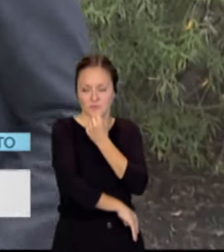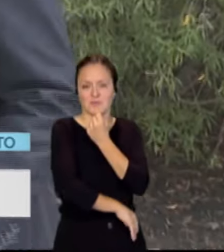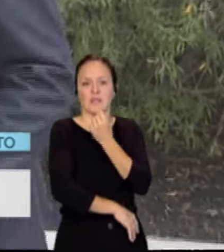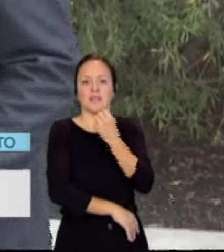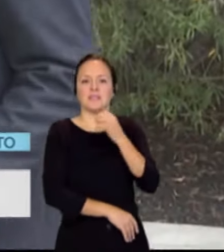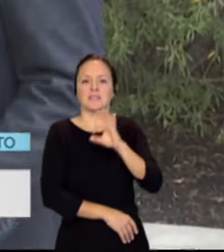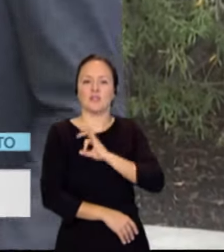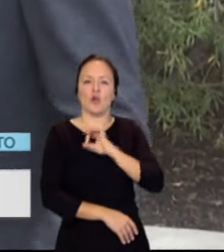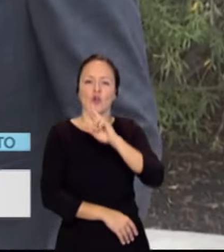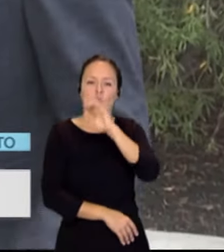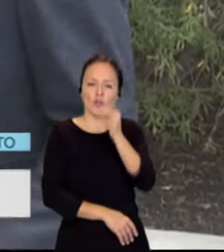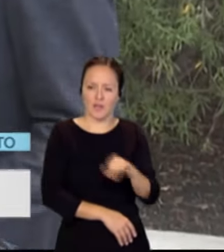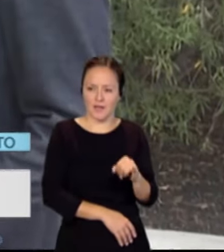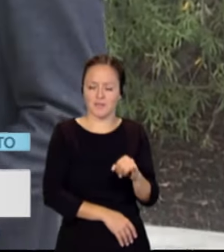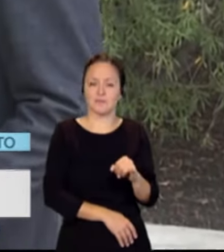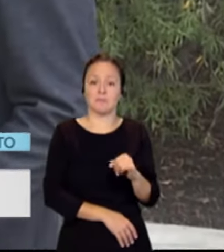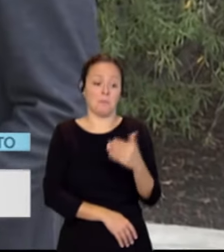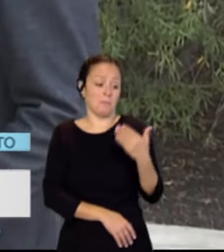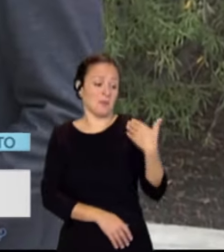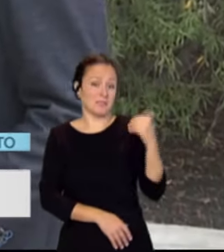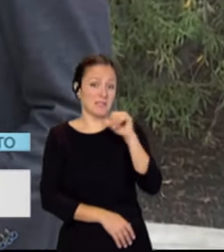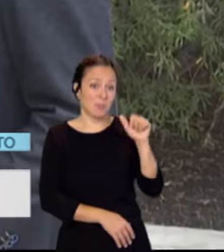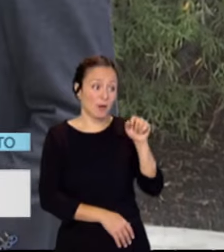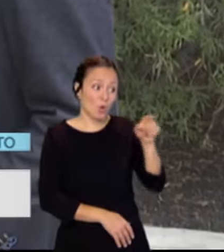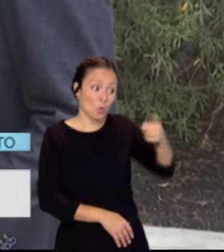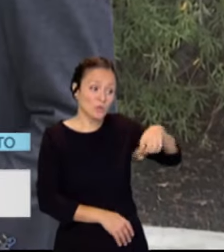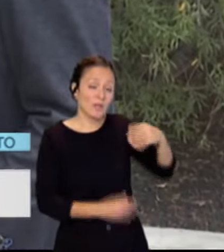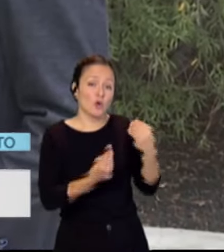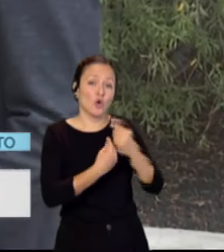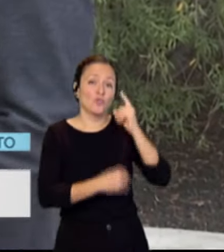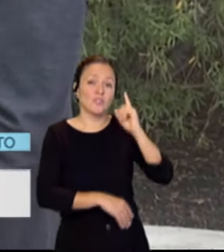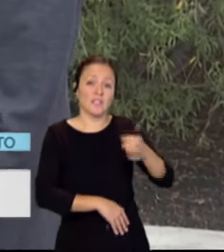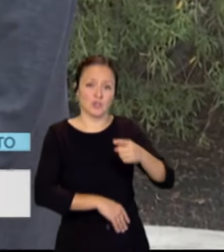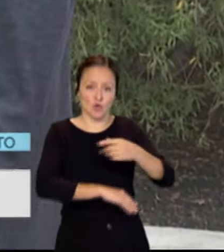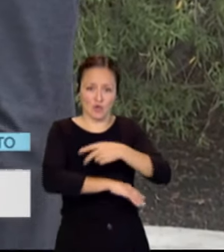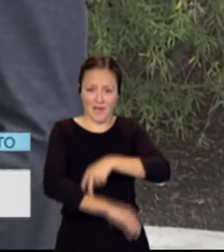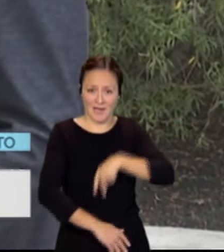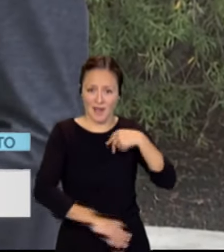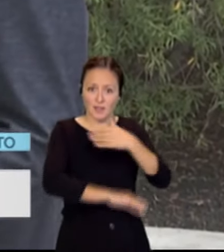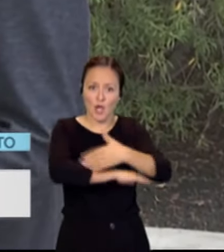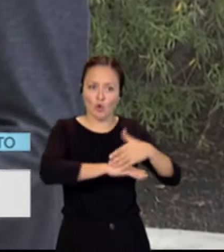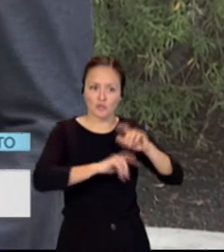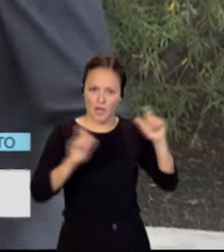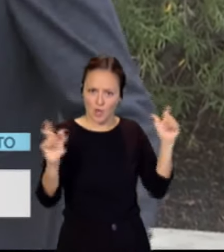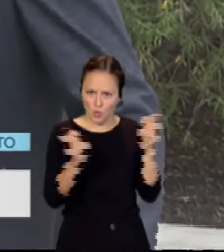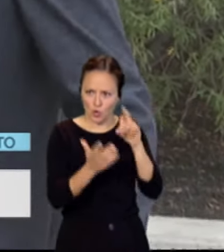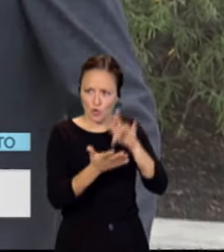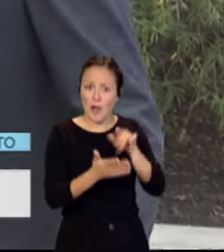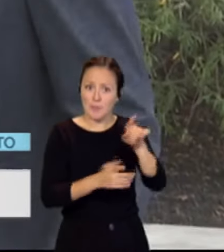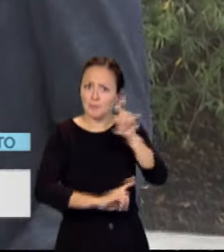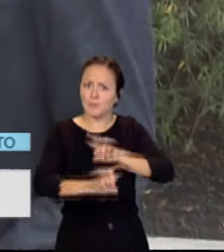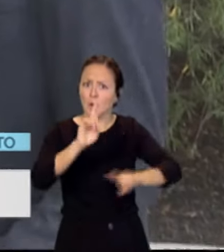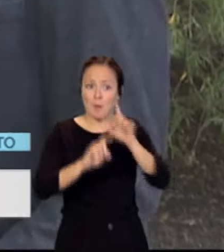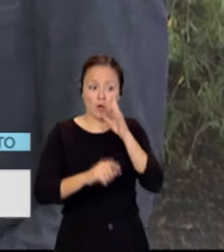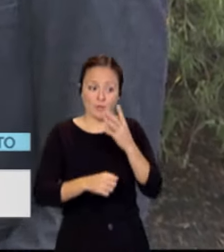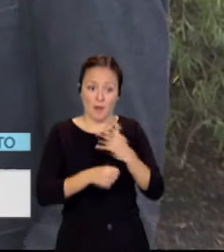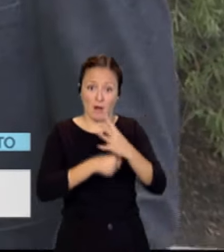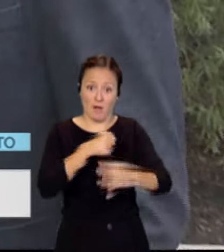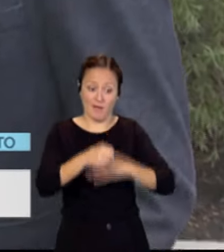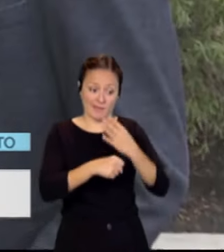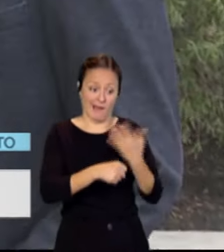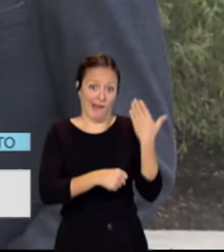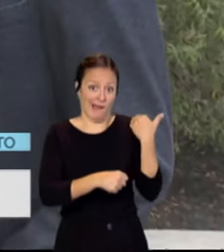Rodríguez la semana pasada mantuvieron una reunión con la dirección general de Costa ahí hay un problema que queda latente de la pasada legislatura y es qué